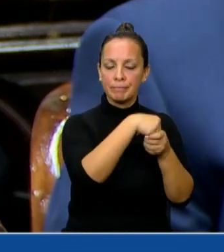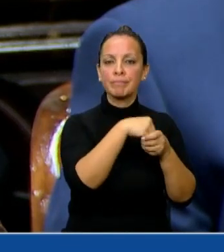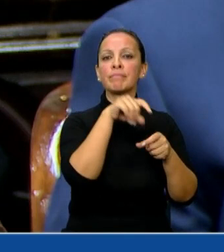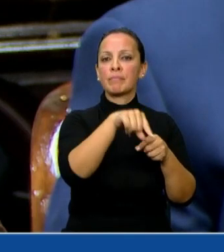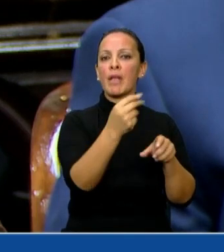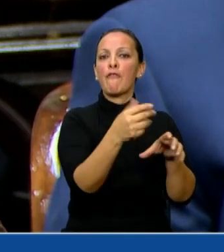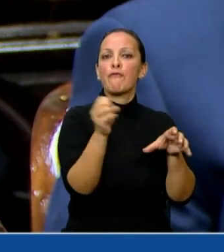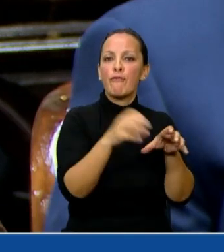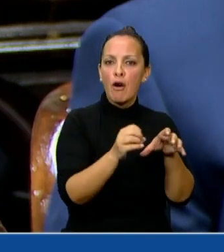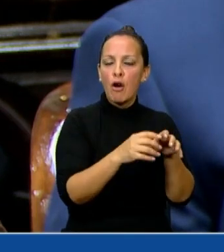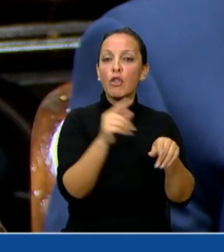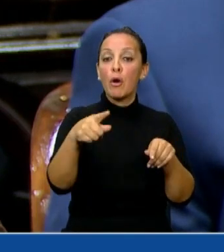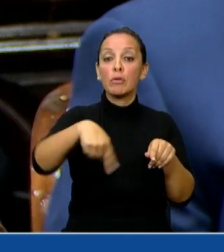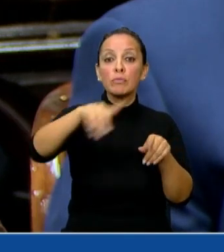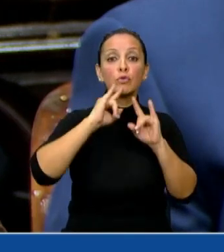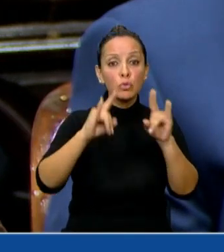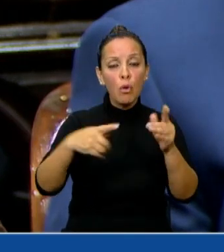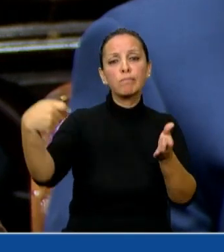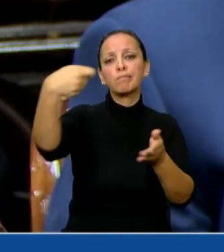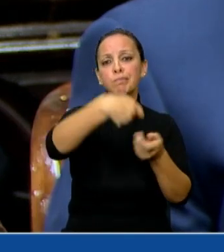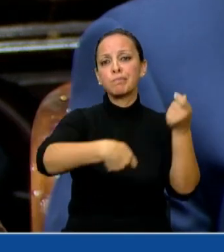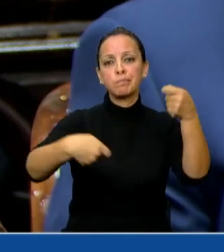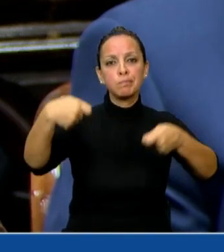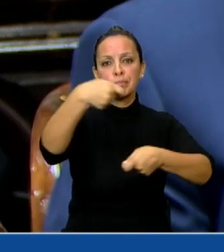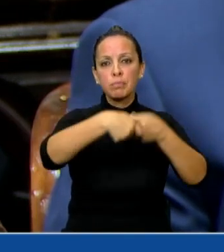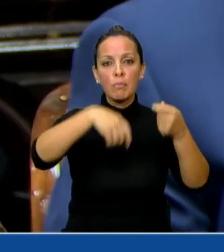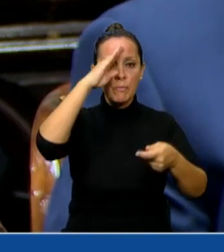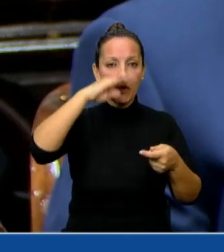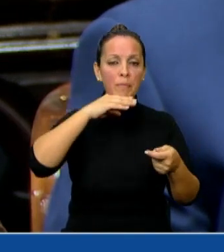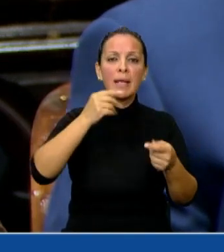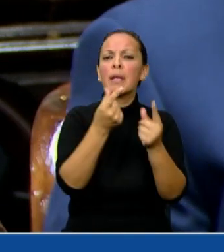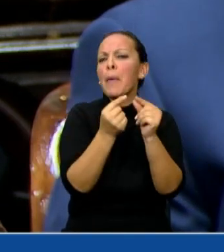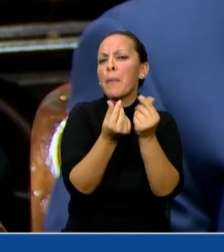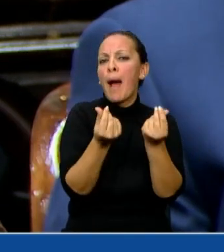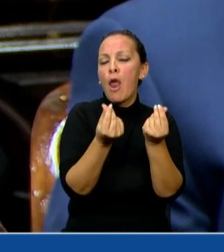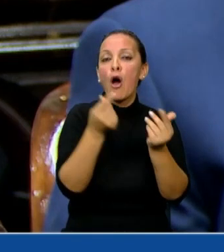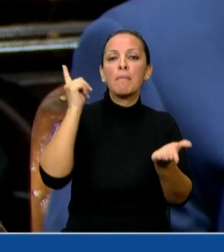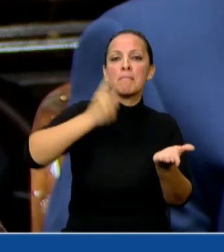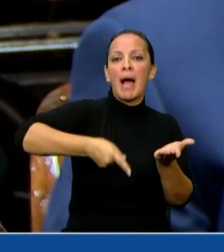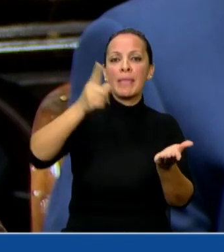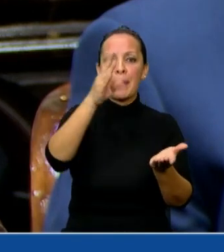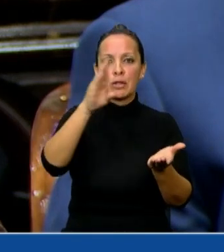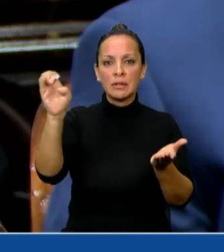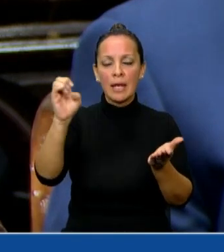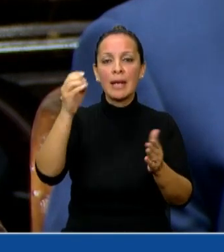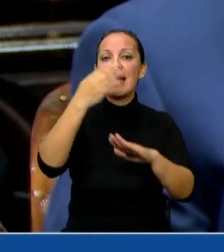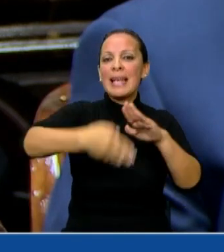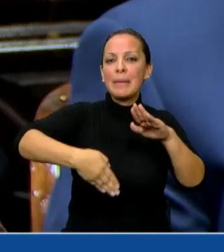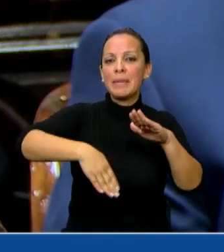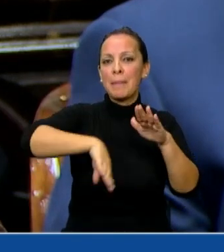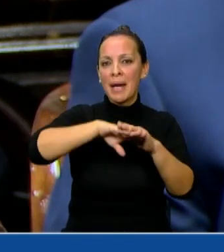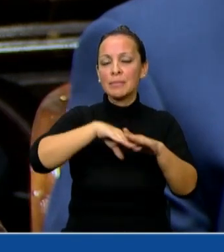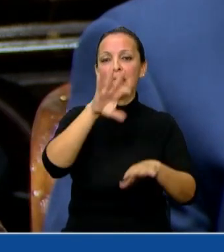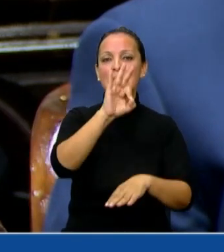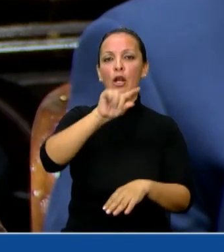fiduciario con un aporte mensual que determinará el Banco Central con un límite máximo de